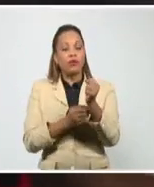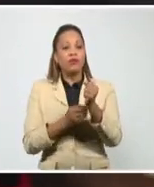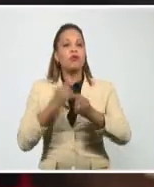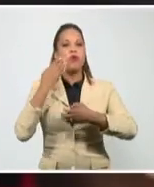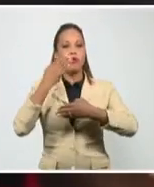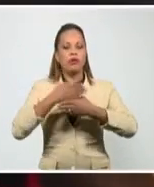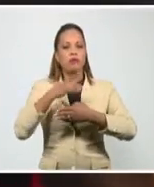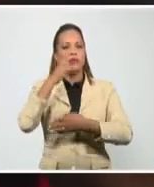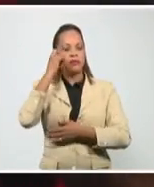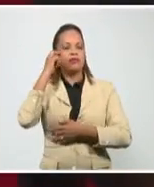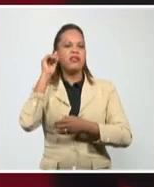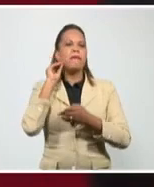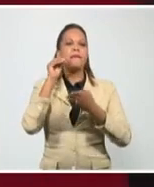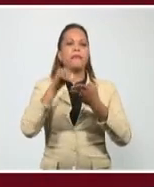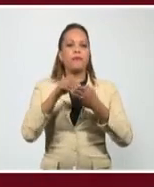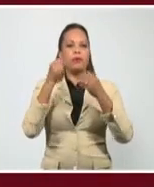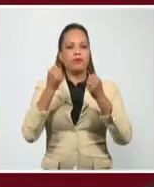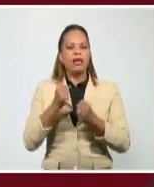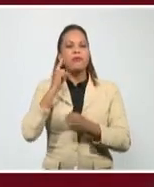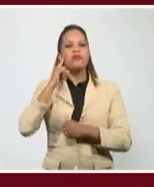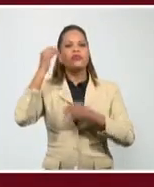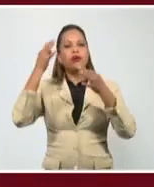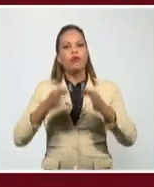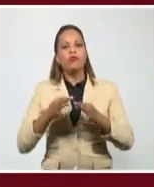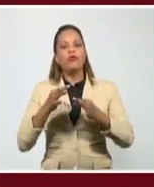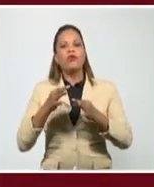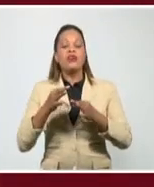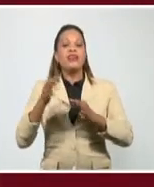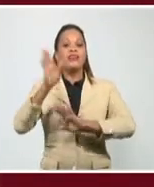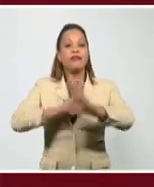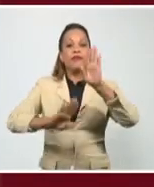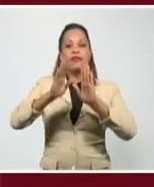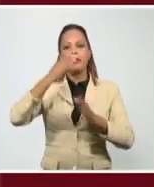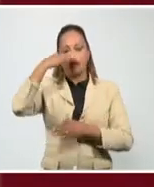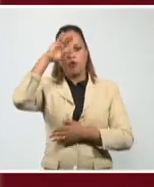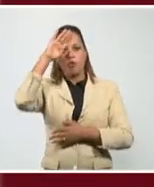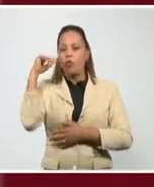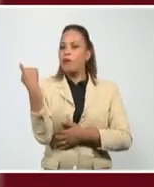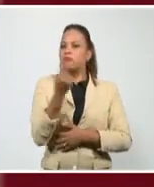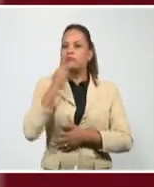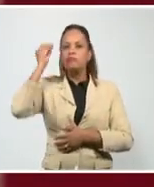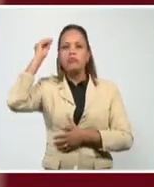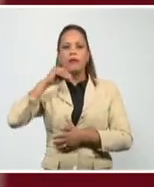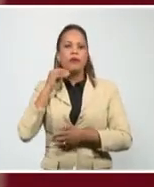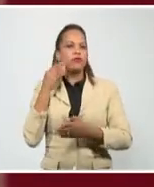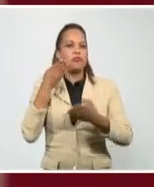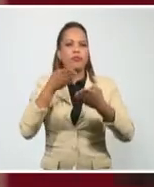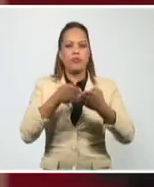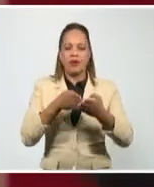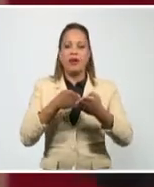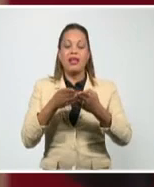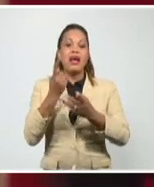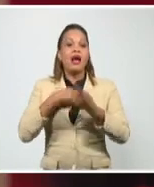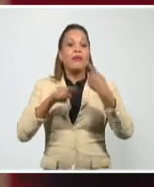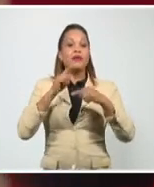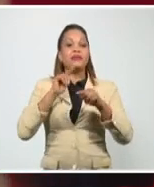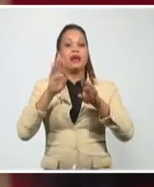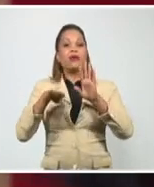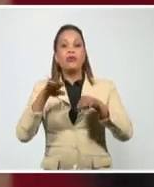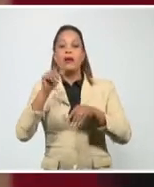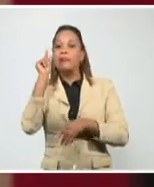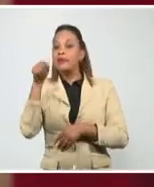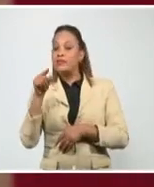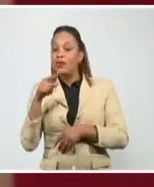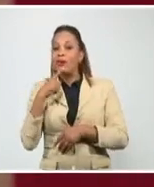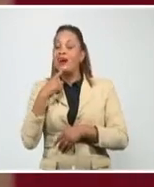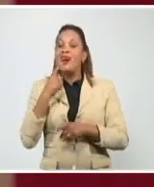están bien puestos, donde todo el mundo sabe hasta dónde se puede llegar, porque muchas personas han derramado